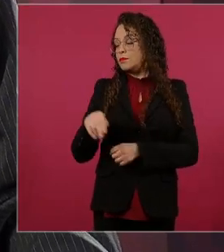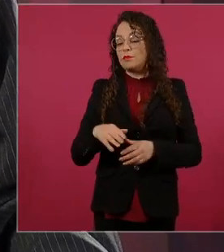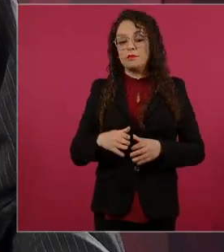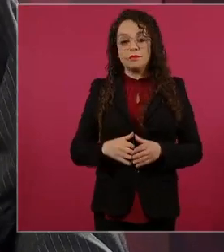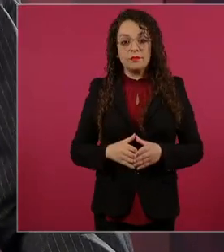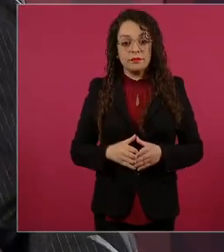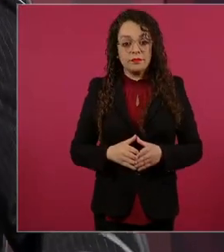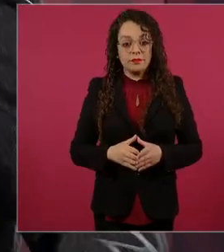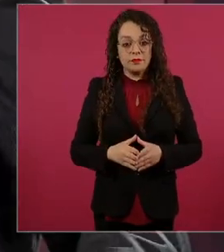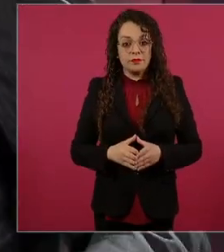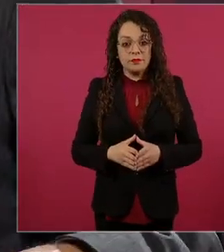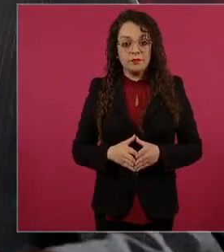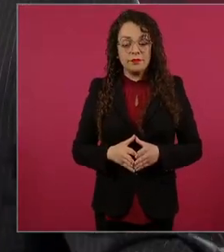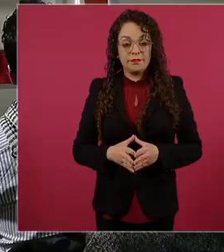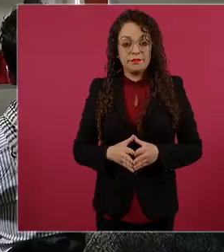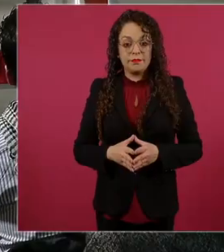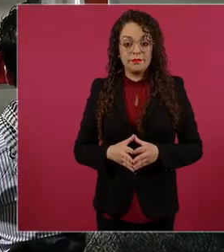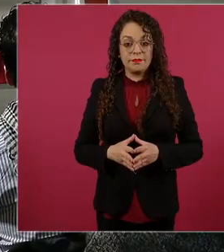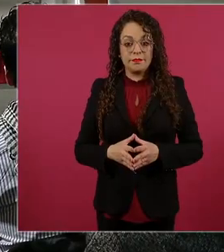entonces